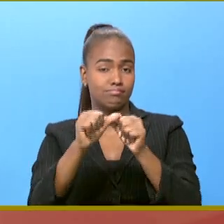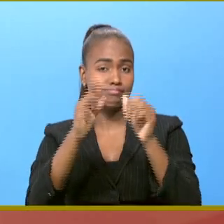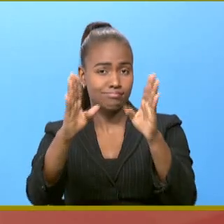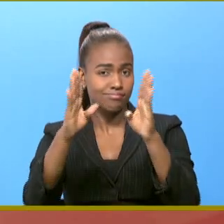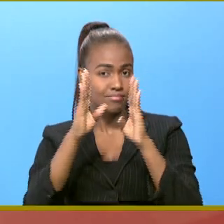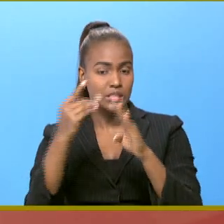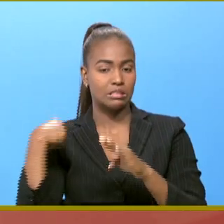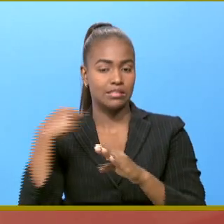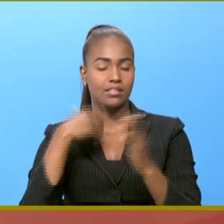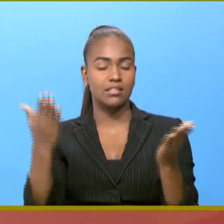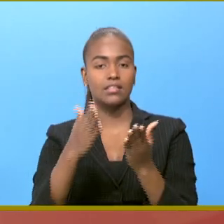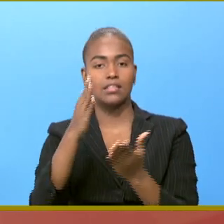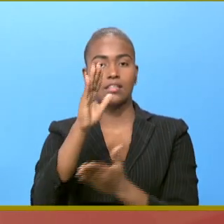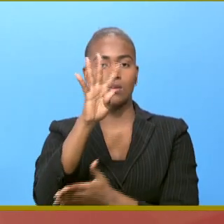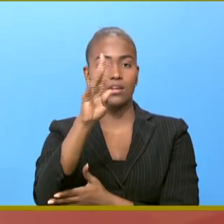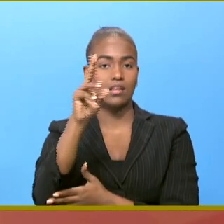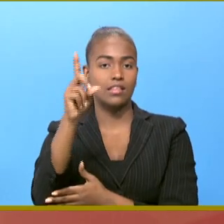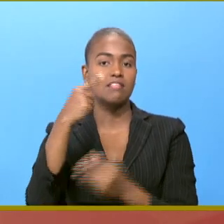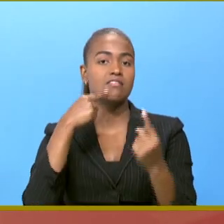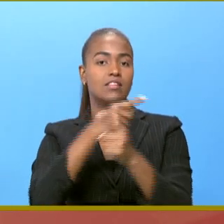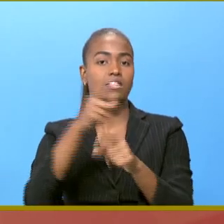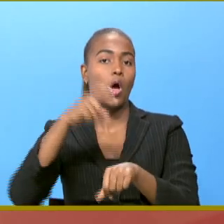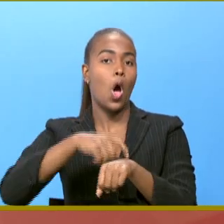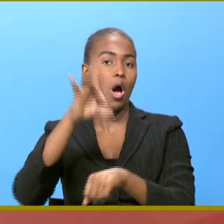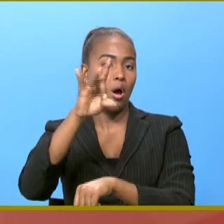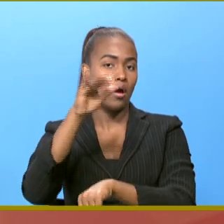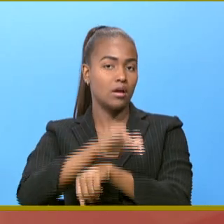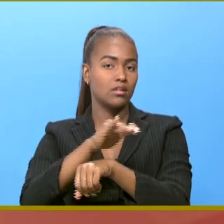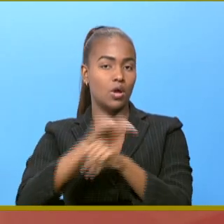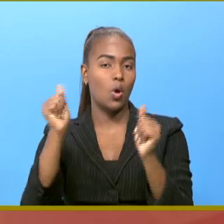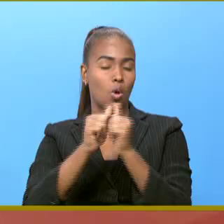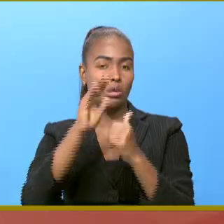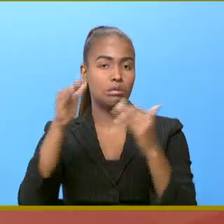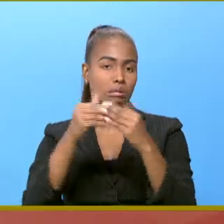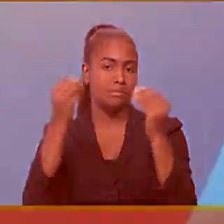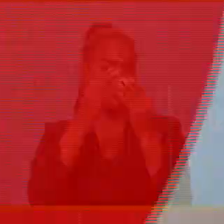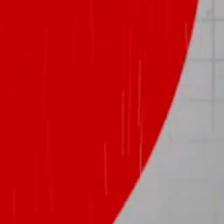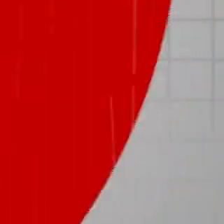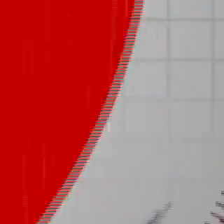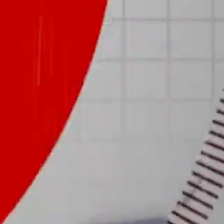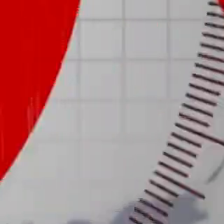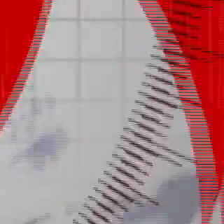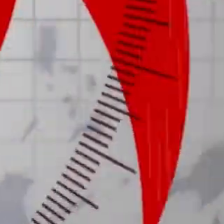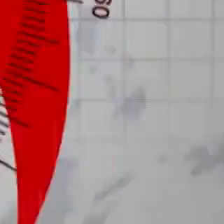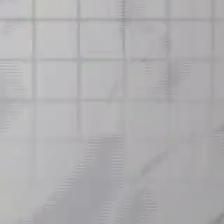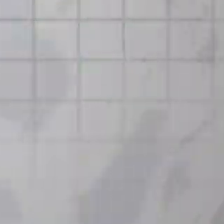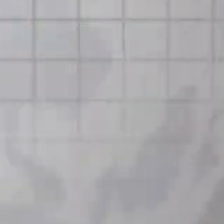nuestra emisión de 4RD Noticias a las 8 de la noche con todos los detalles.